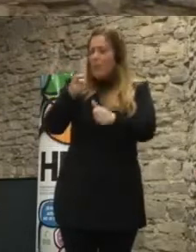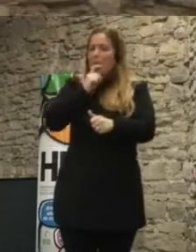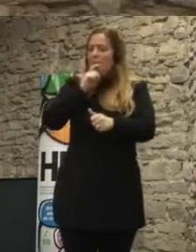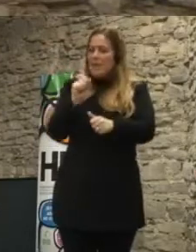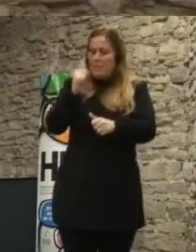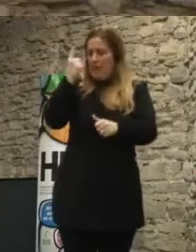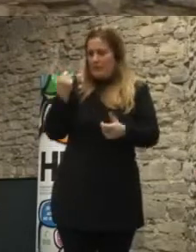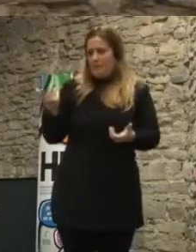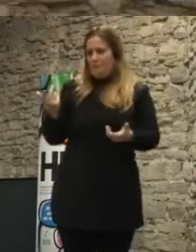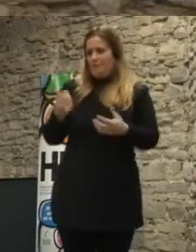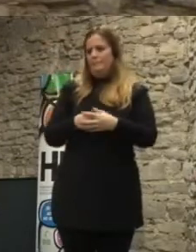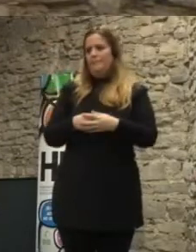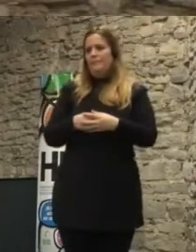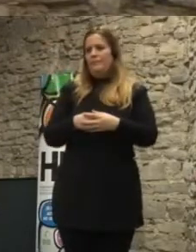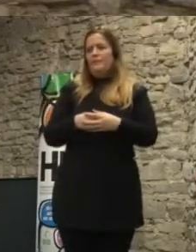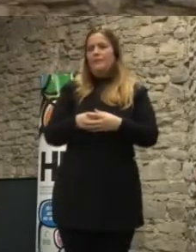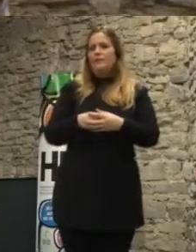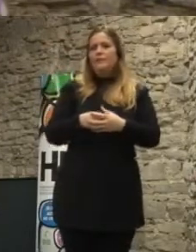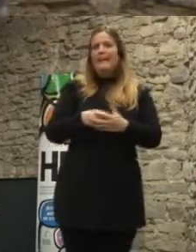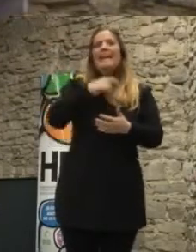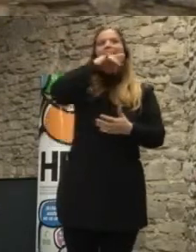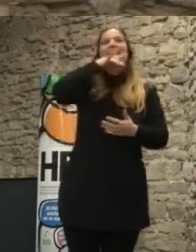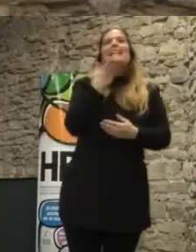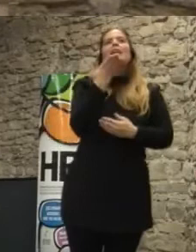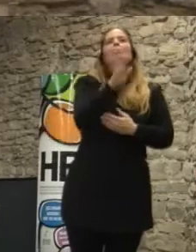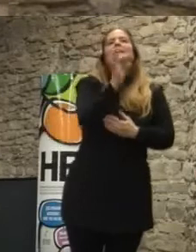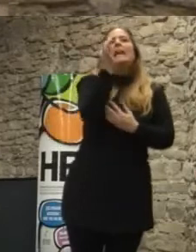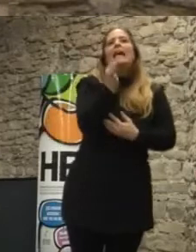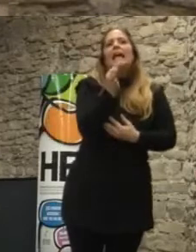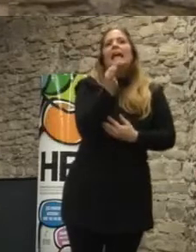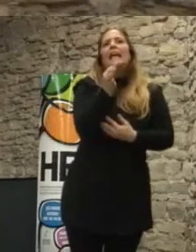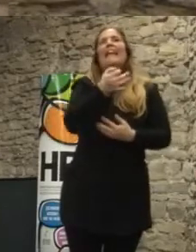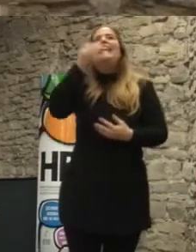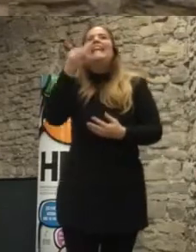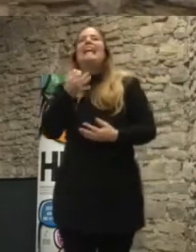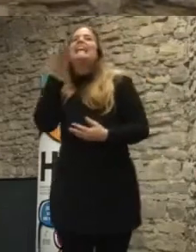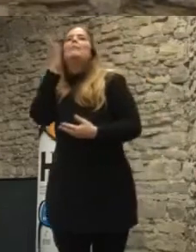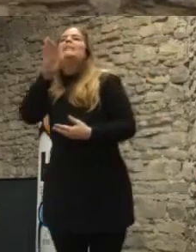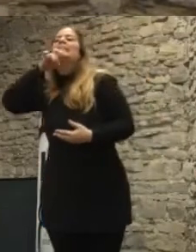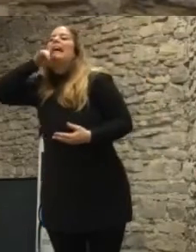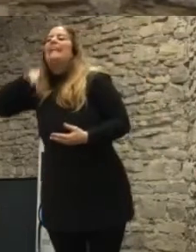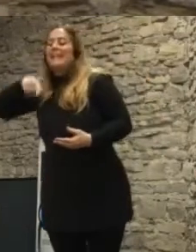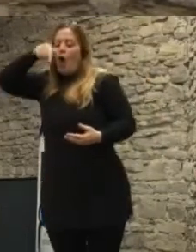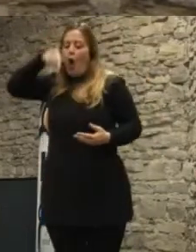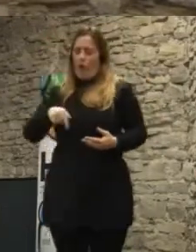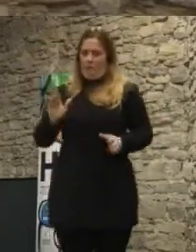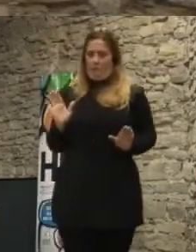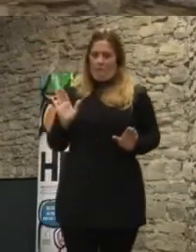¿quién representa qué y quién representa quién hoy? ¿No? ¿Quién puede salir y